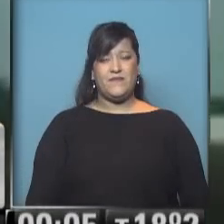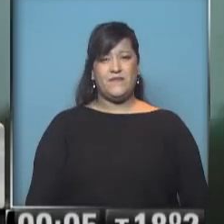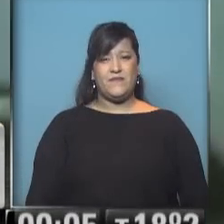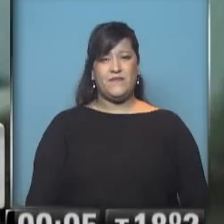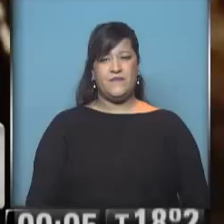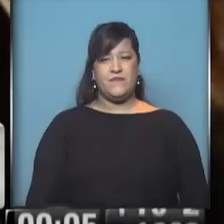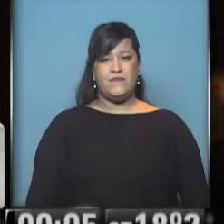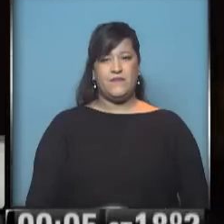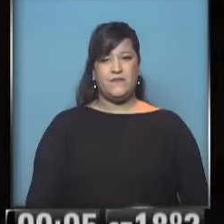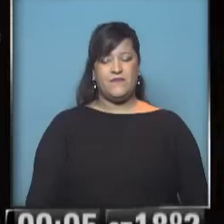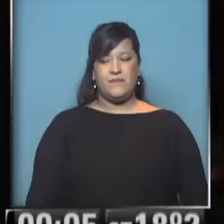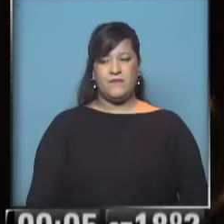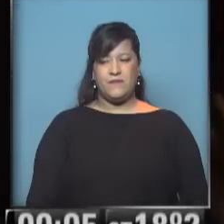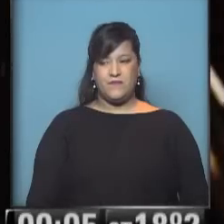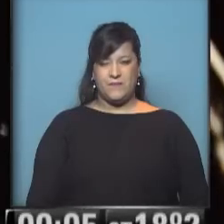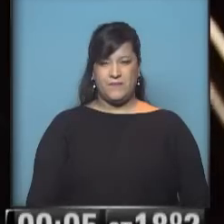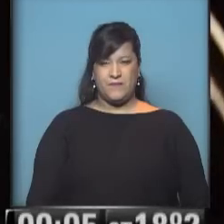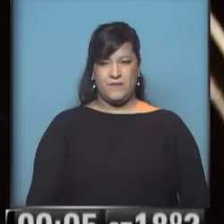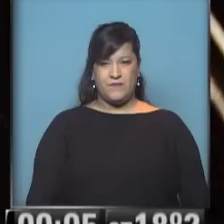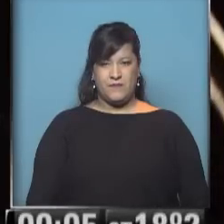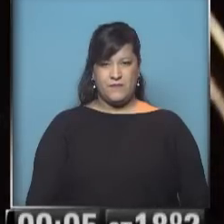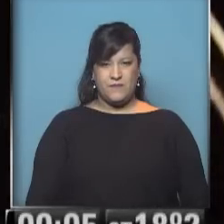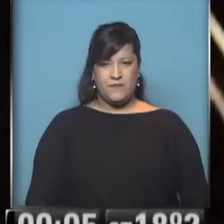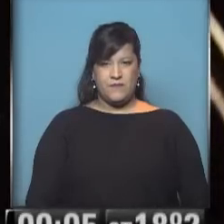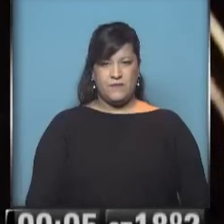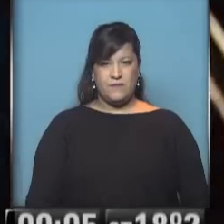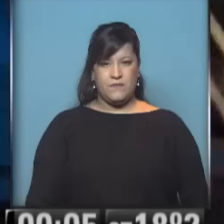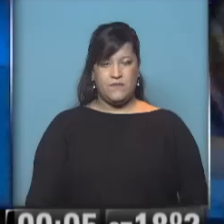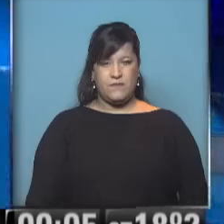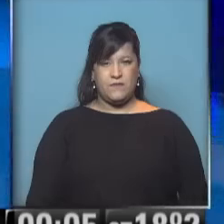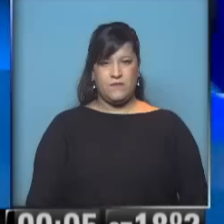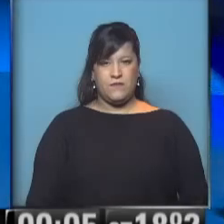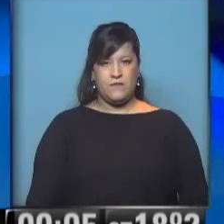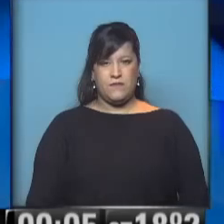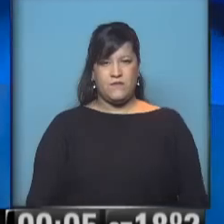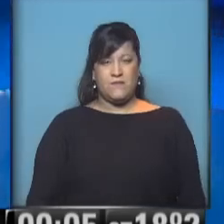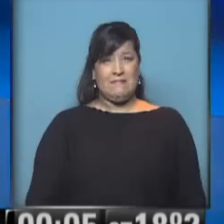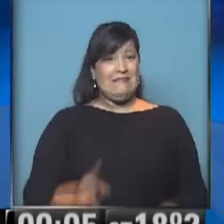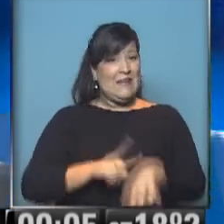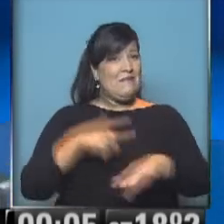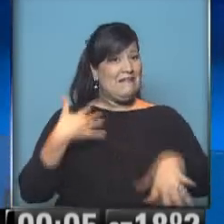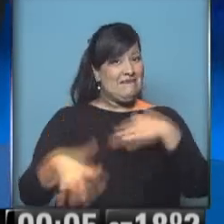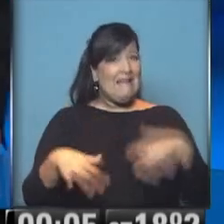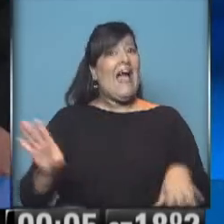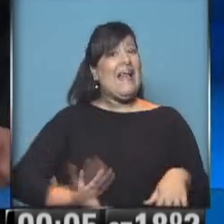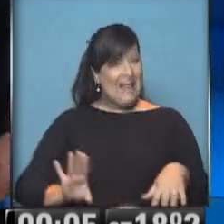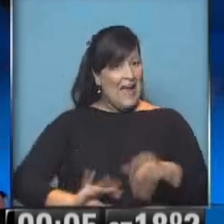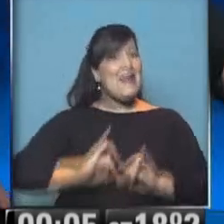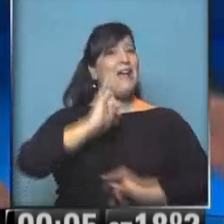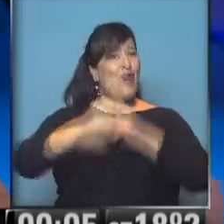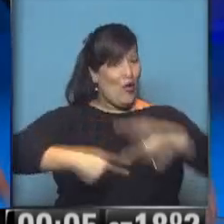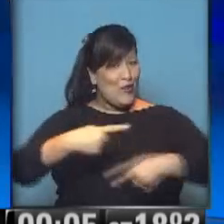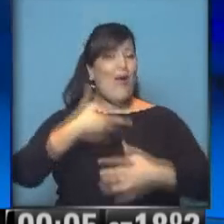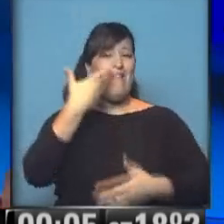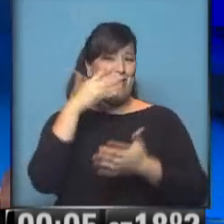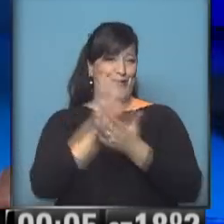Nos corre el tiempo y da ganas de seguir hablando. De Luca,